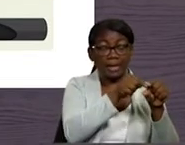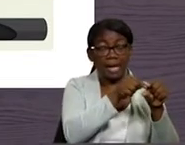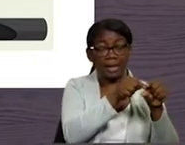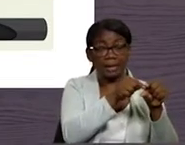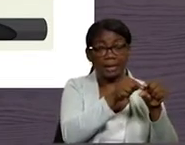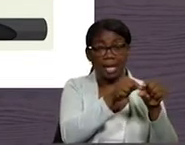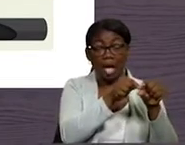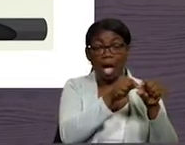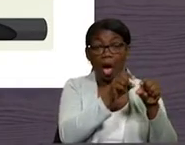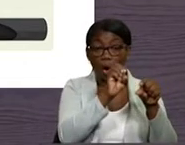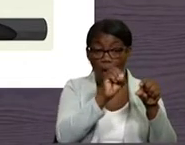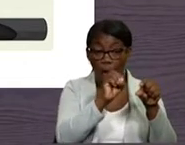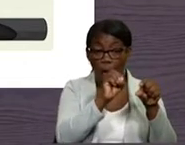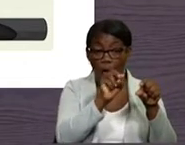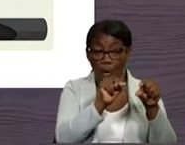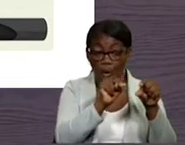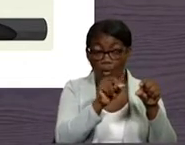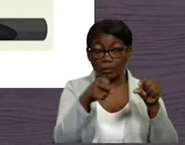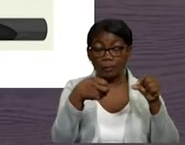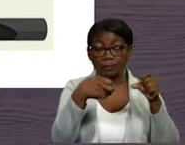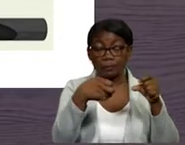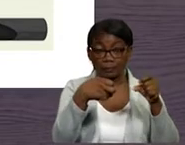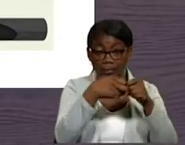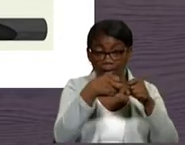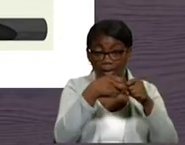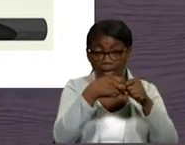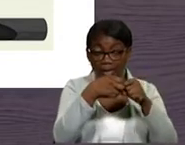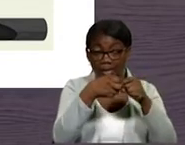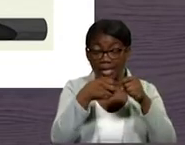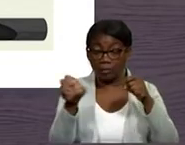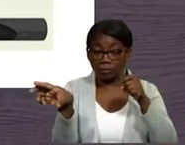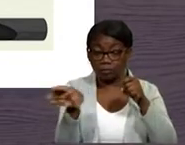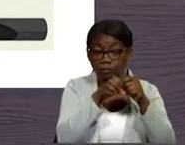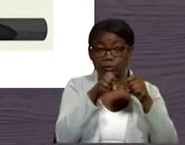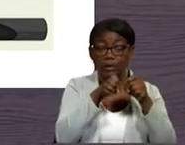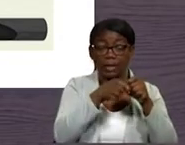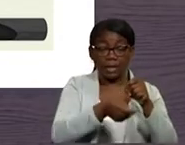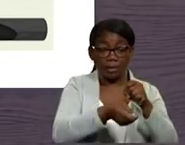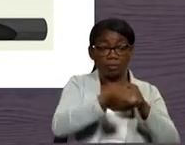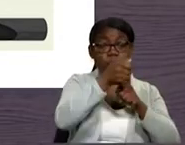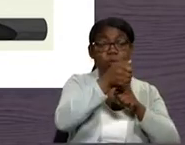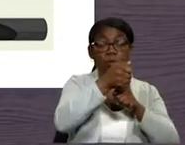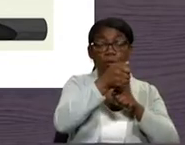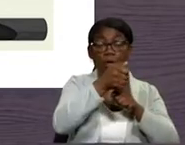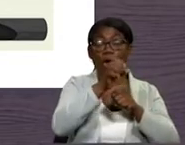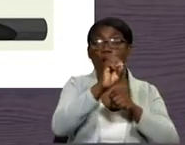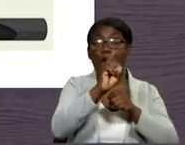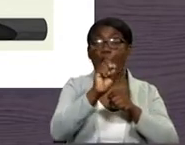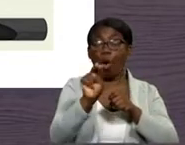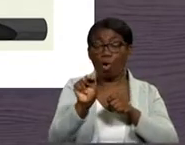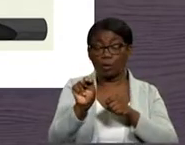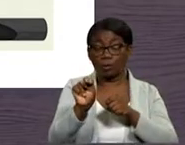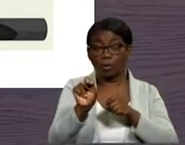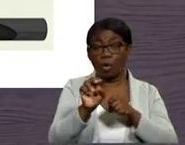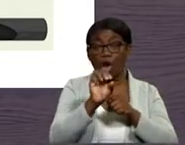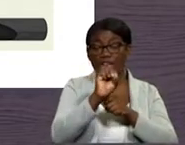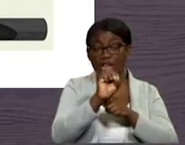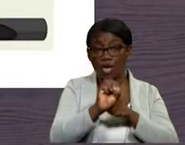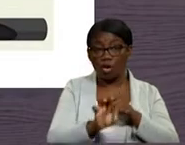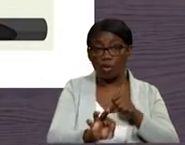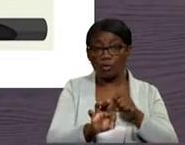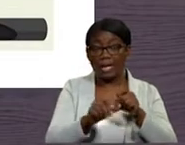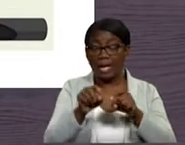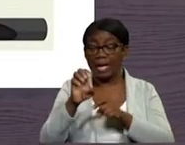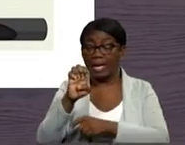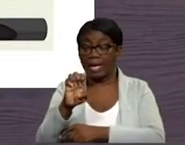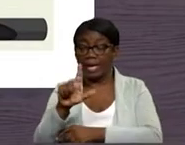el paso de la corriente llegue hacia la carga y éste encienda. En lo que respecta al funcionamiento de las